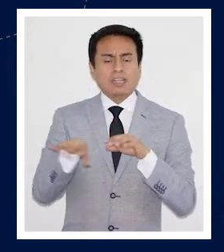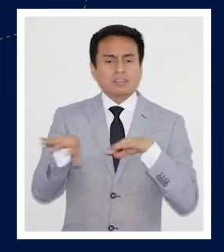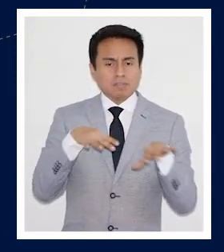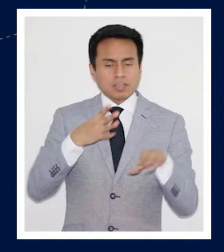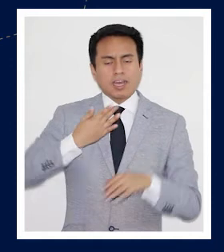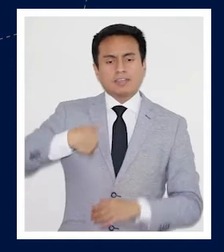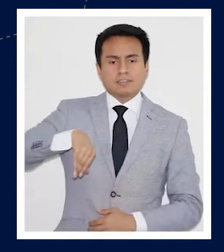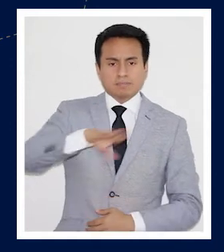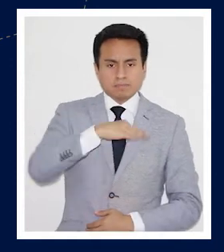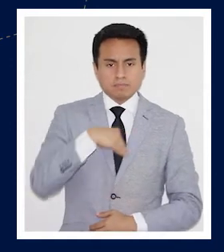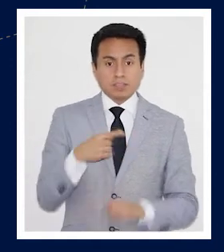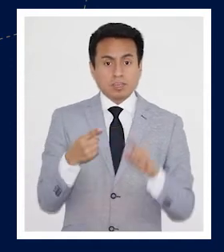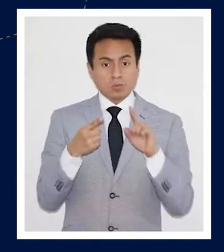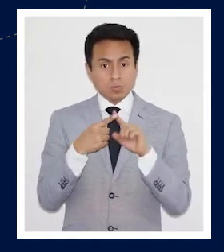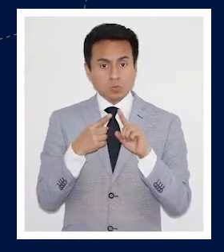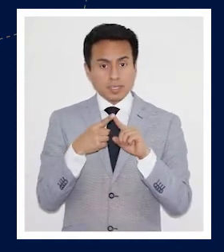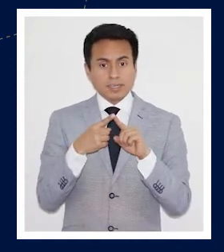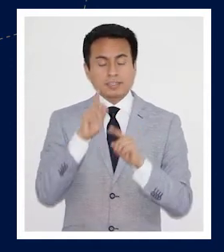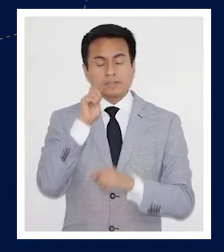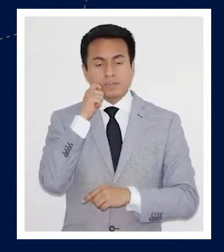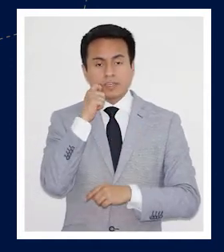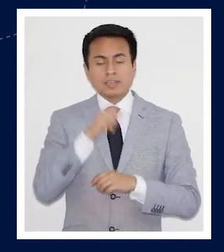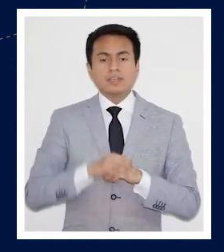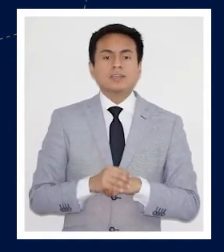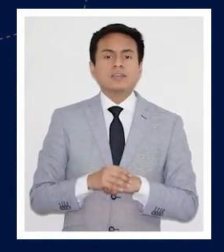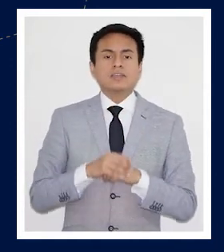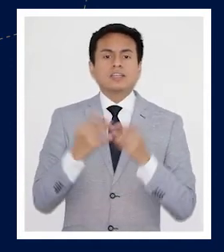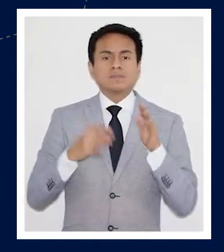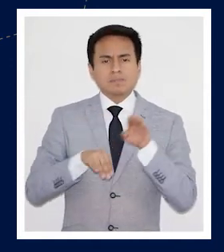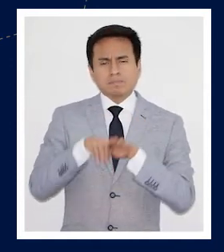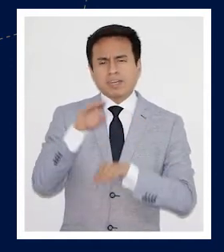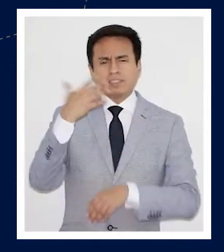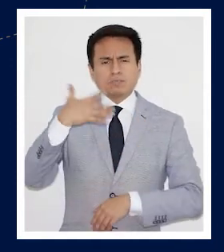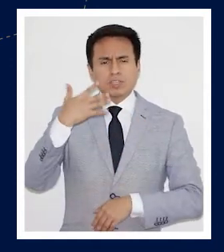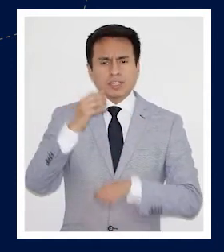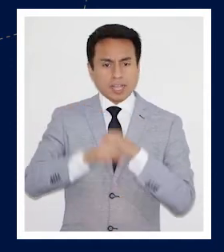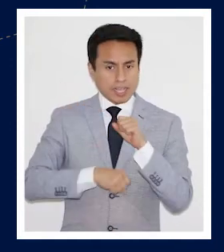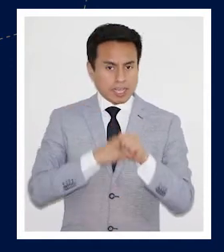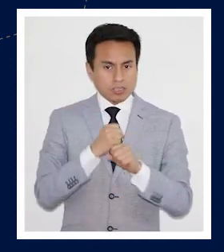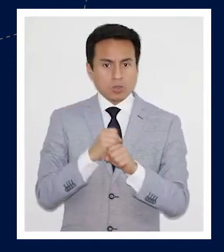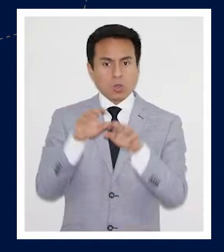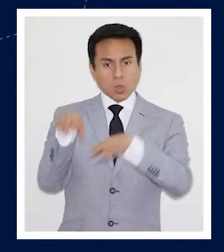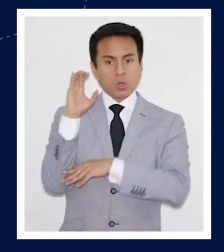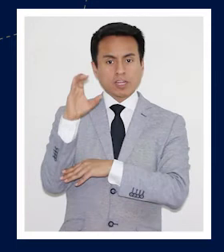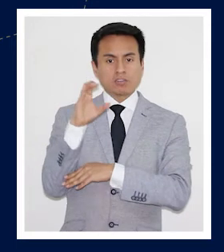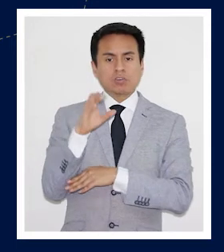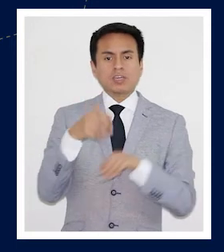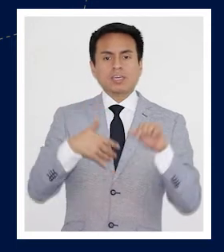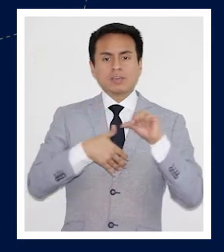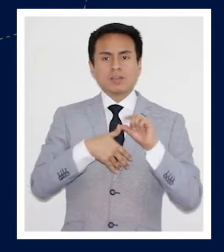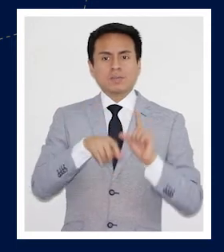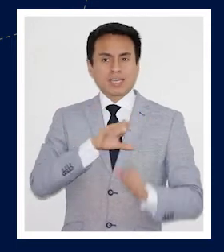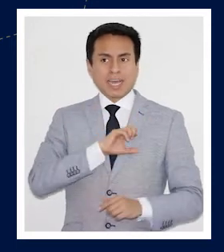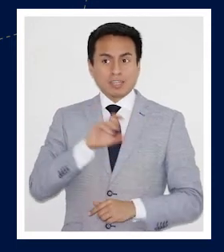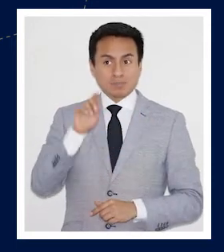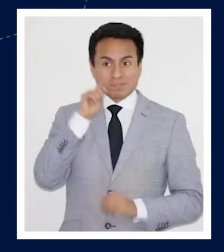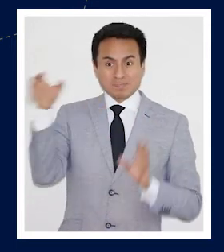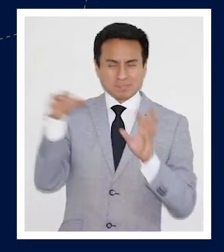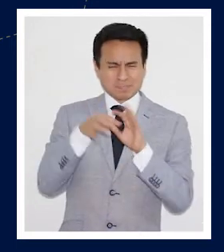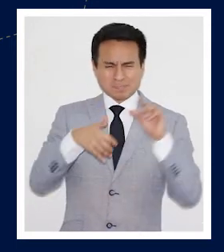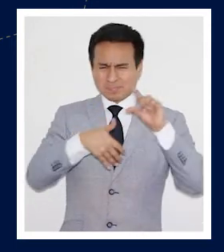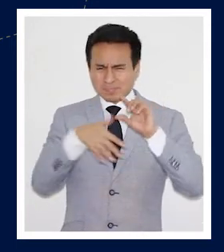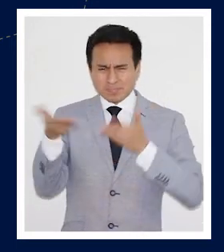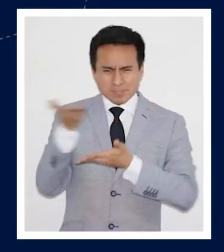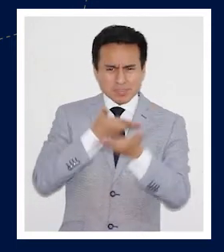través de nuestras actividades. Una de ellas, tal vez la más importante al año, es el Congreso Iberoamericano de